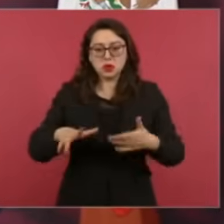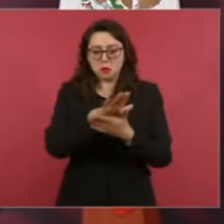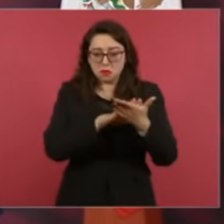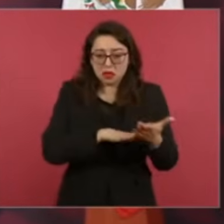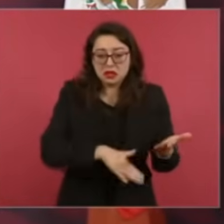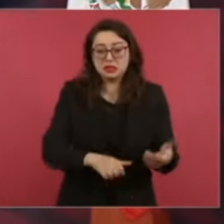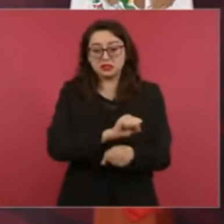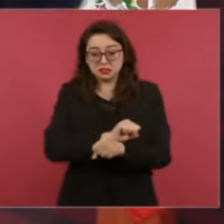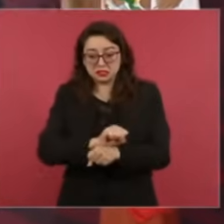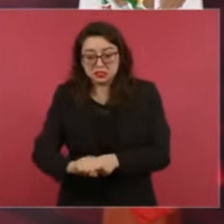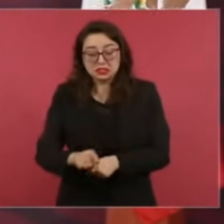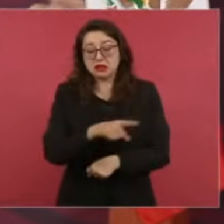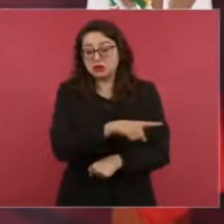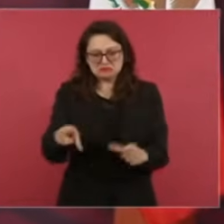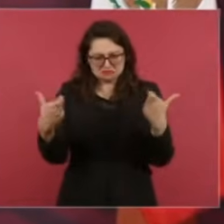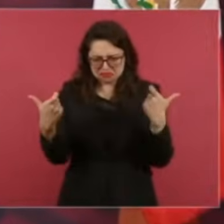mismos potentados.